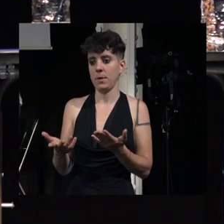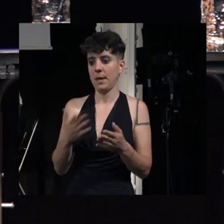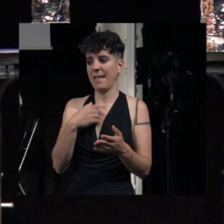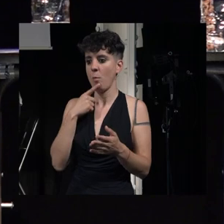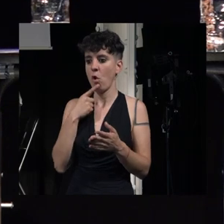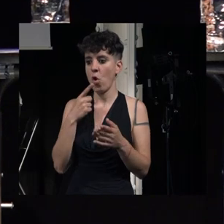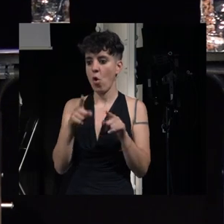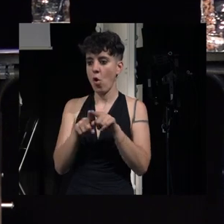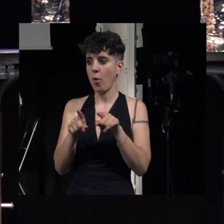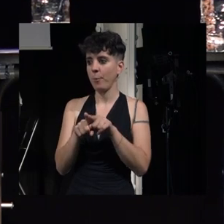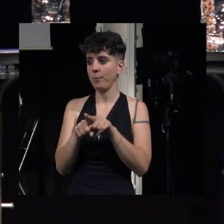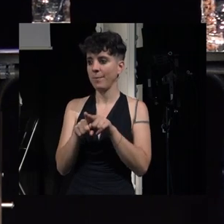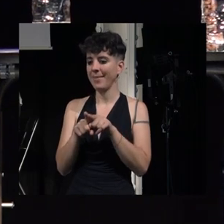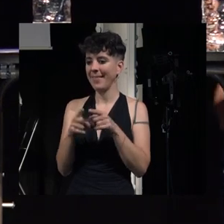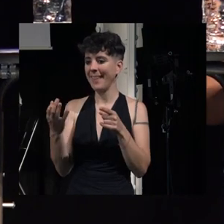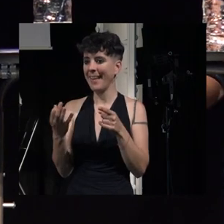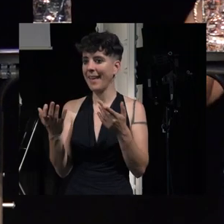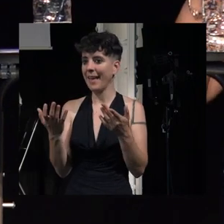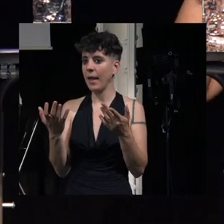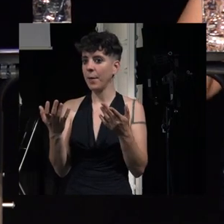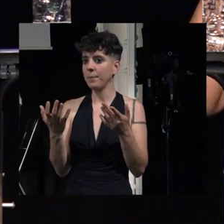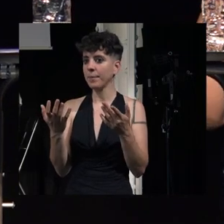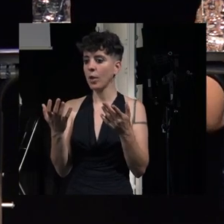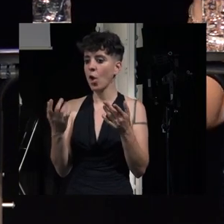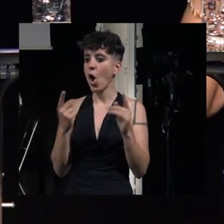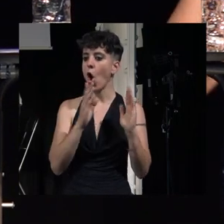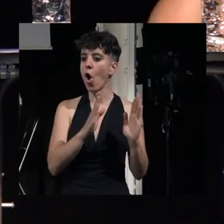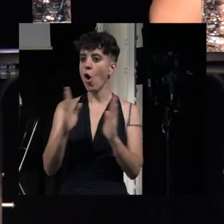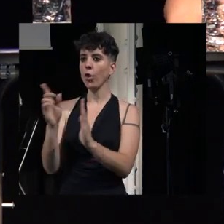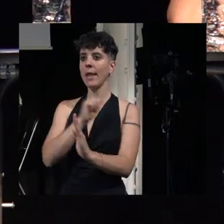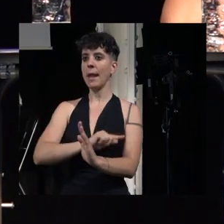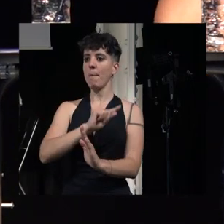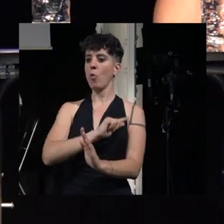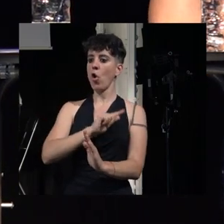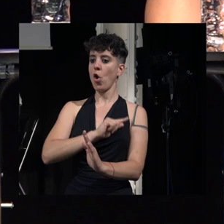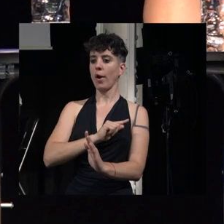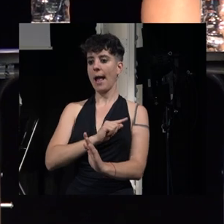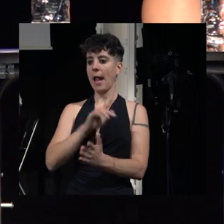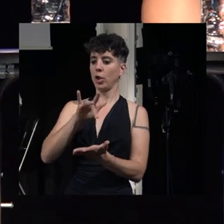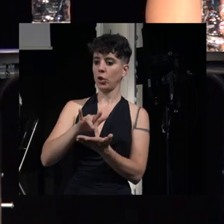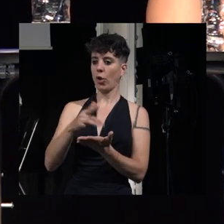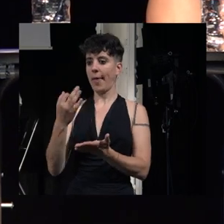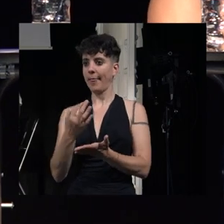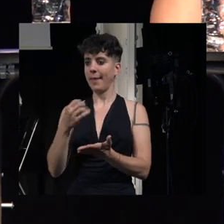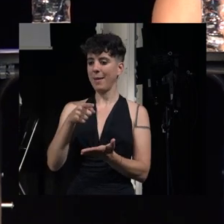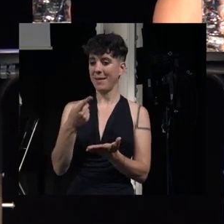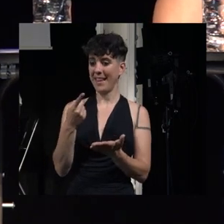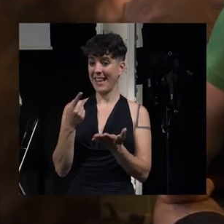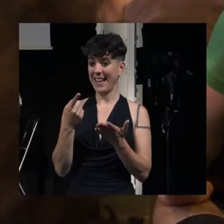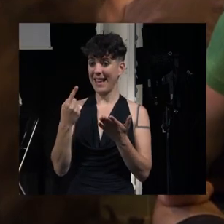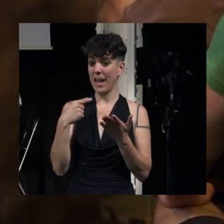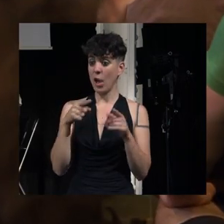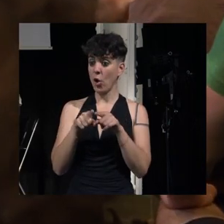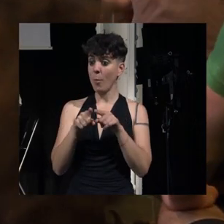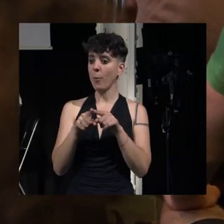del orden, por así decirlo, del orden de cómo se activa el orden moral y cómo ese orden moral a través de una serie de poderes